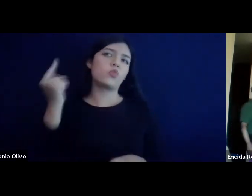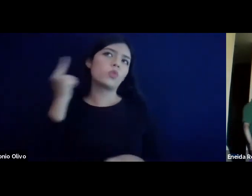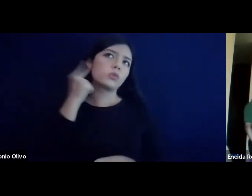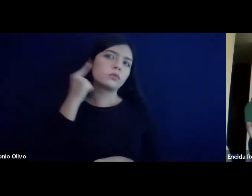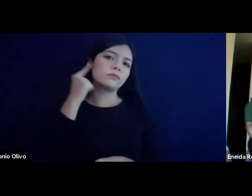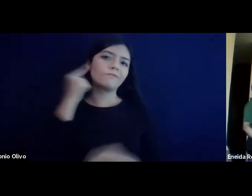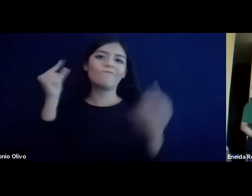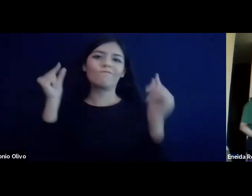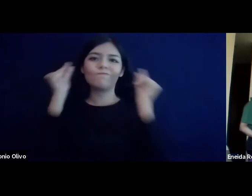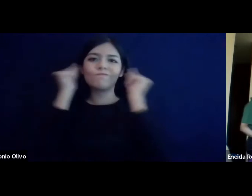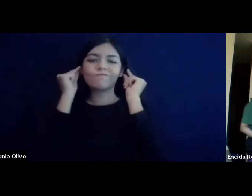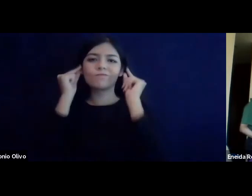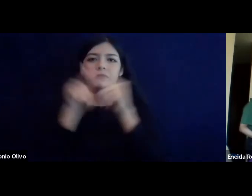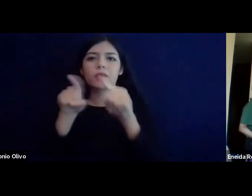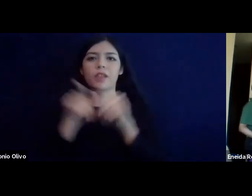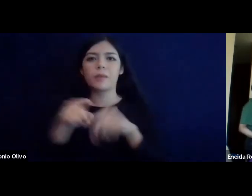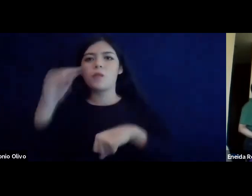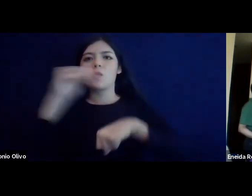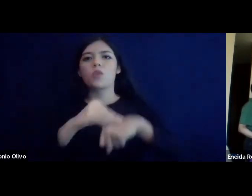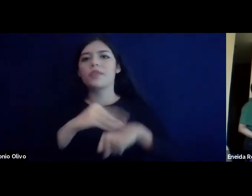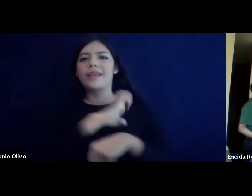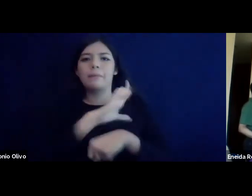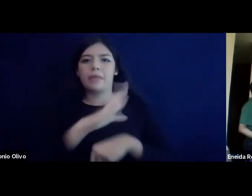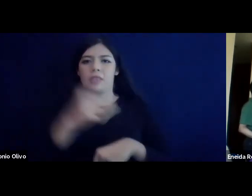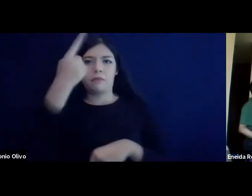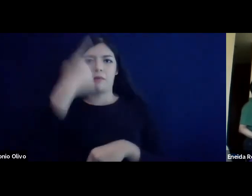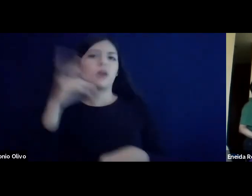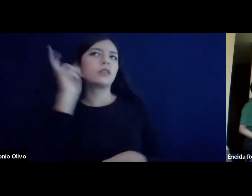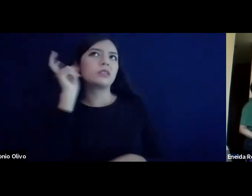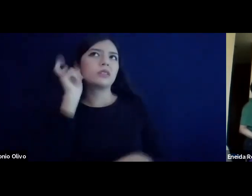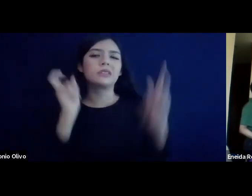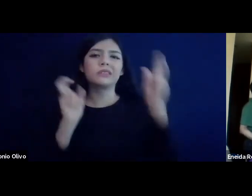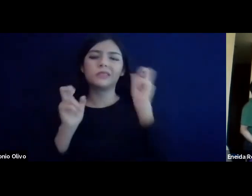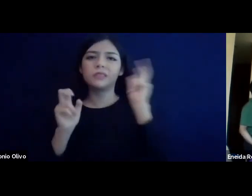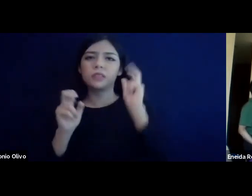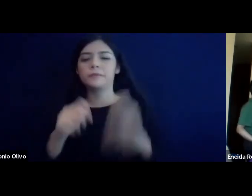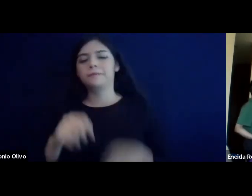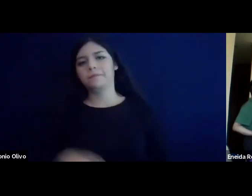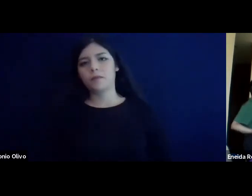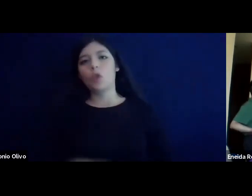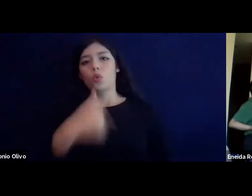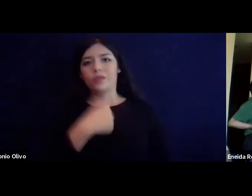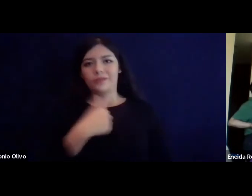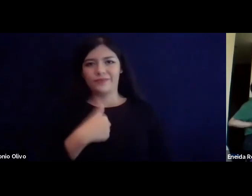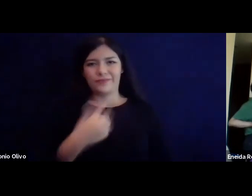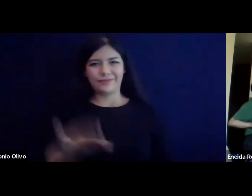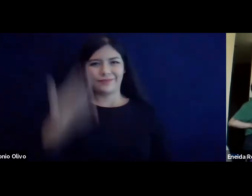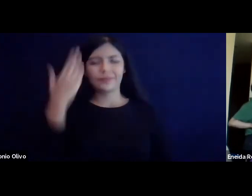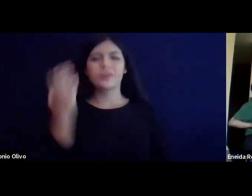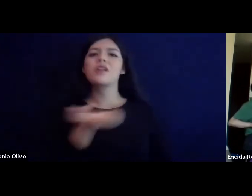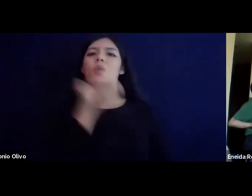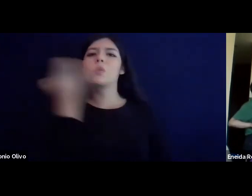bueno, empezaron las modificaciones. Estaba en una escuela de educación especial, no hubo